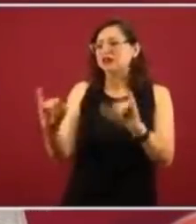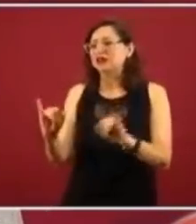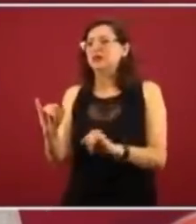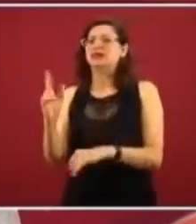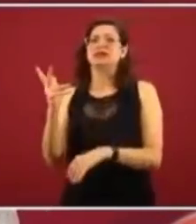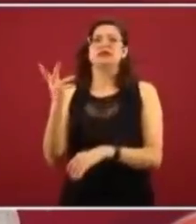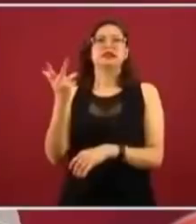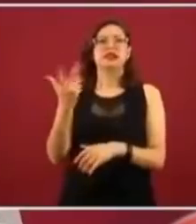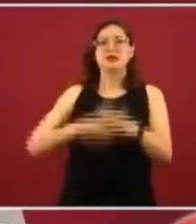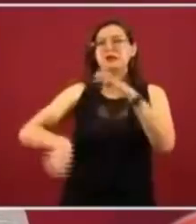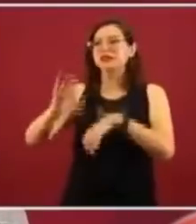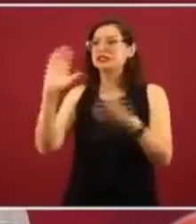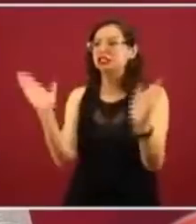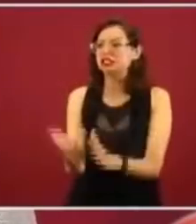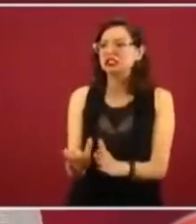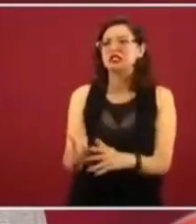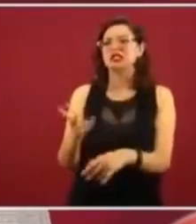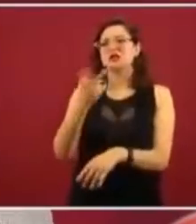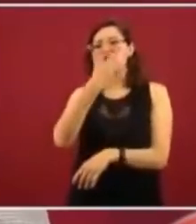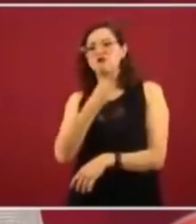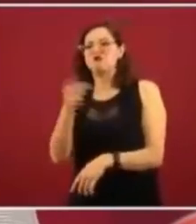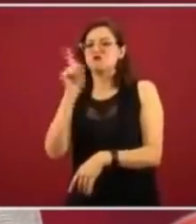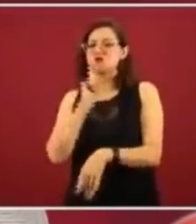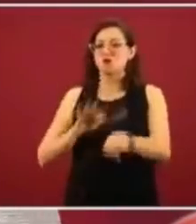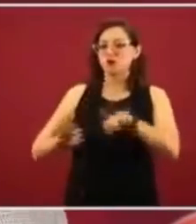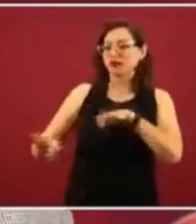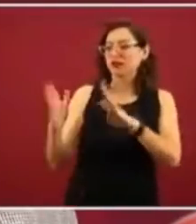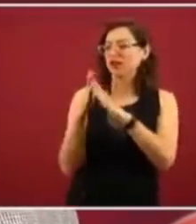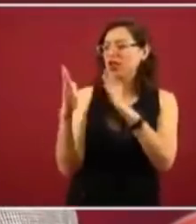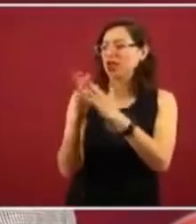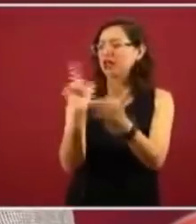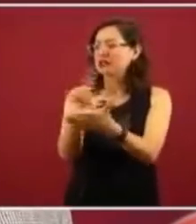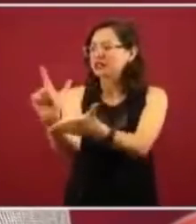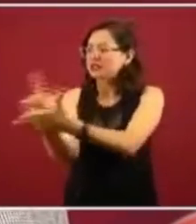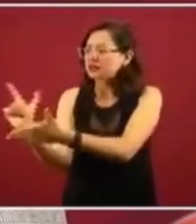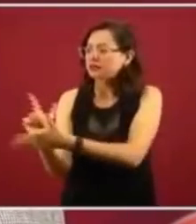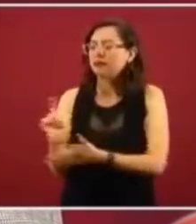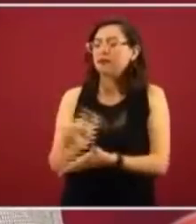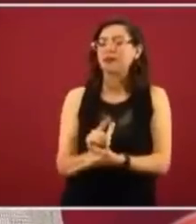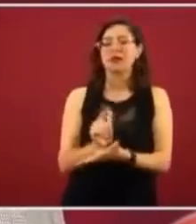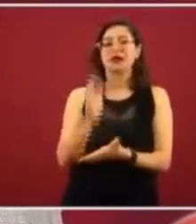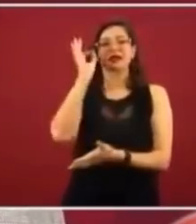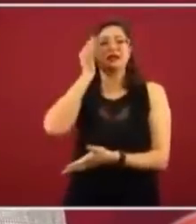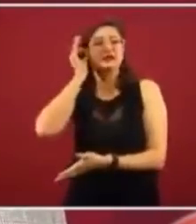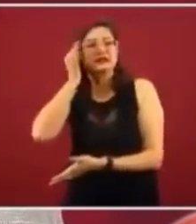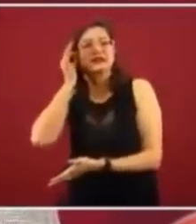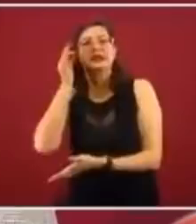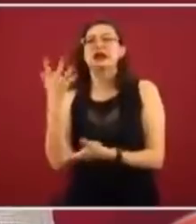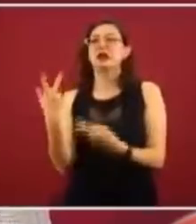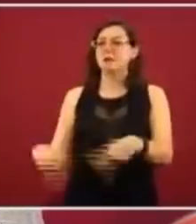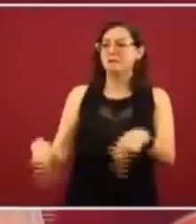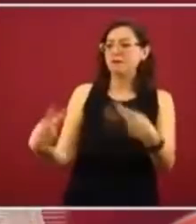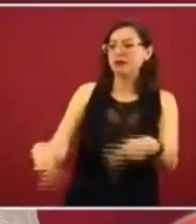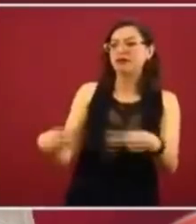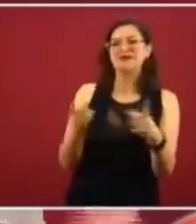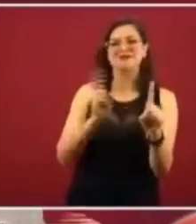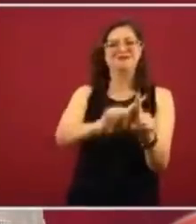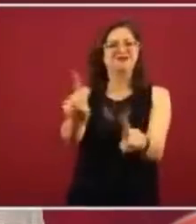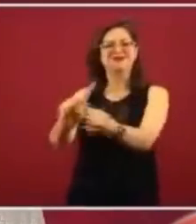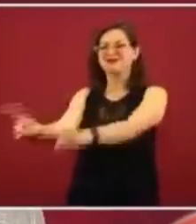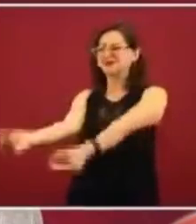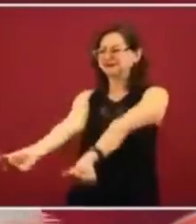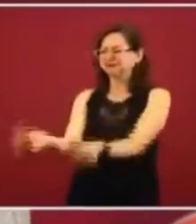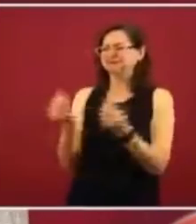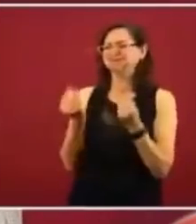empresas, trabajadores y trabajadoras domésticos, por ejemplo, vendedores ambulantes, etcétera. Hay